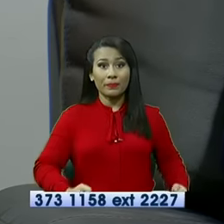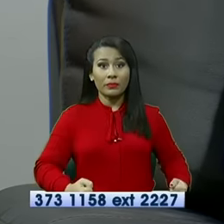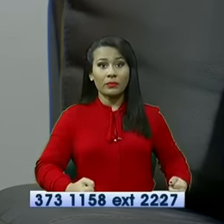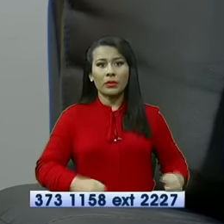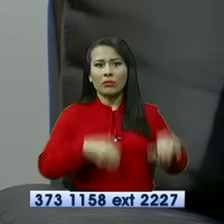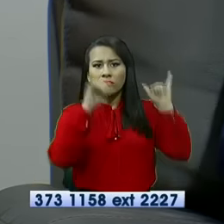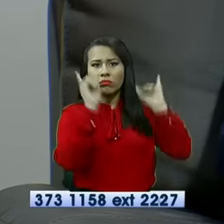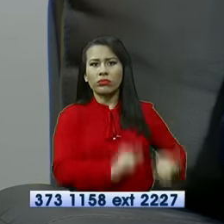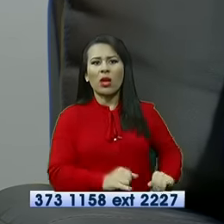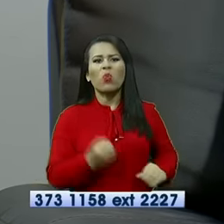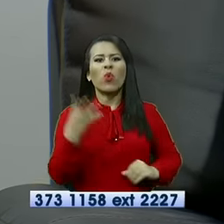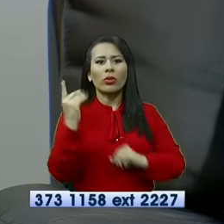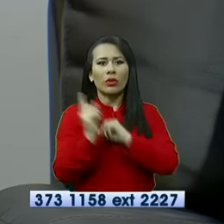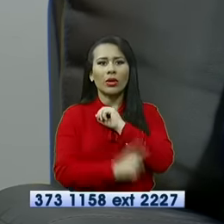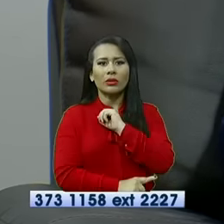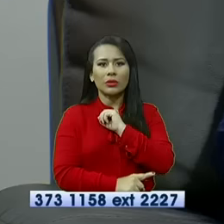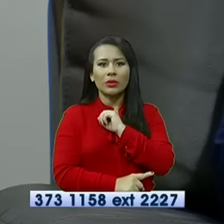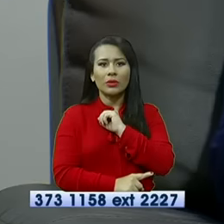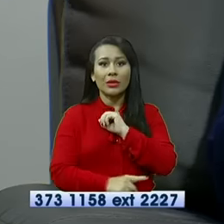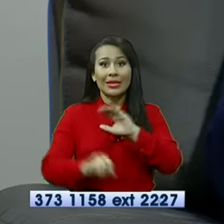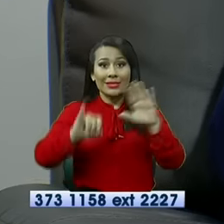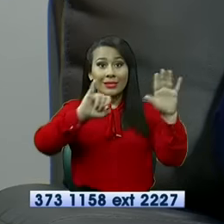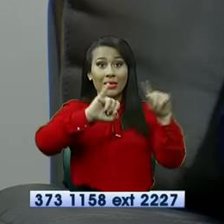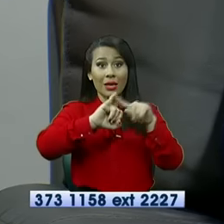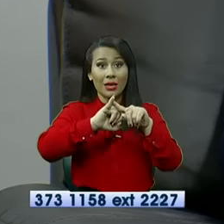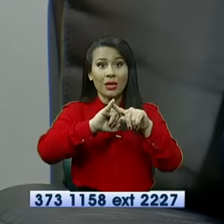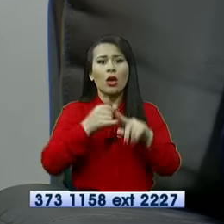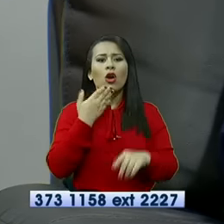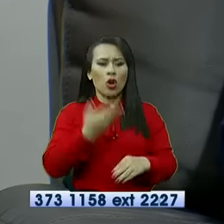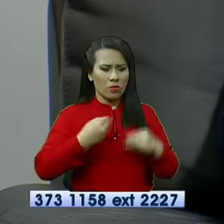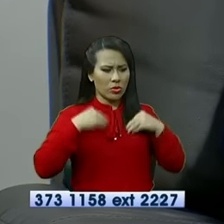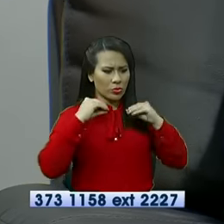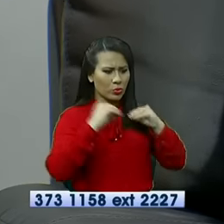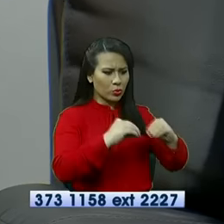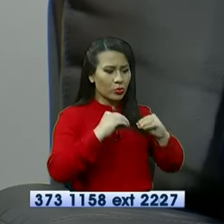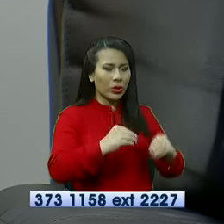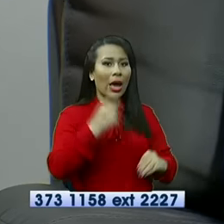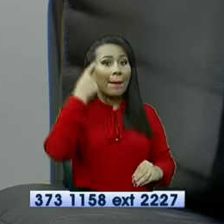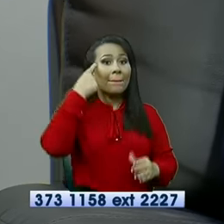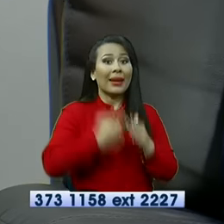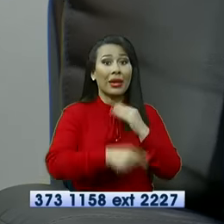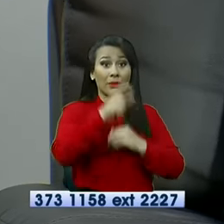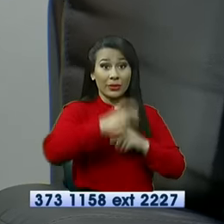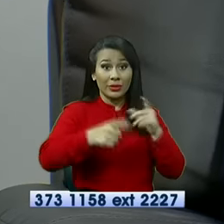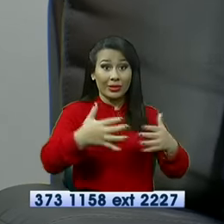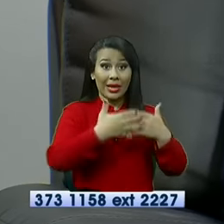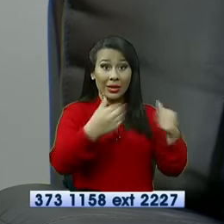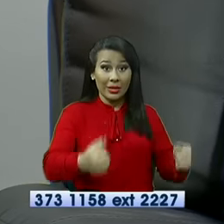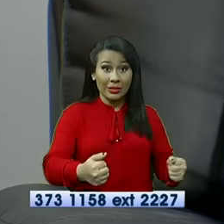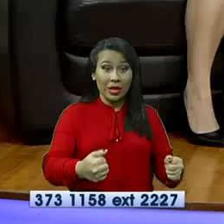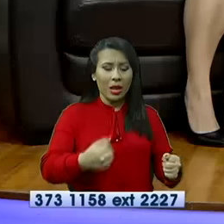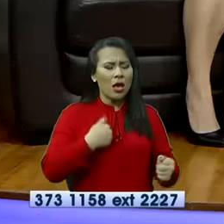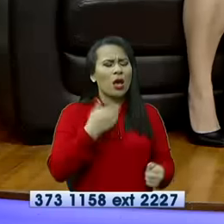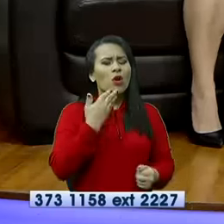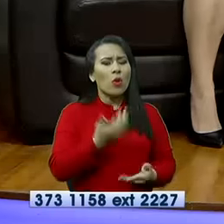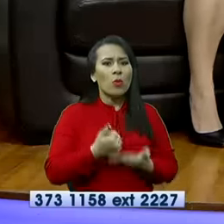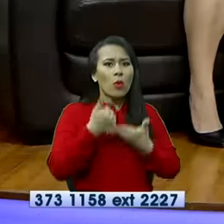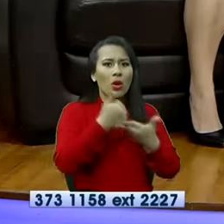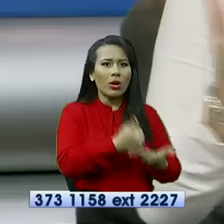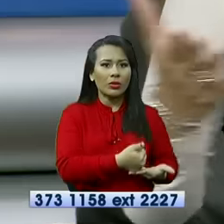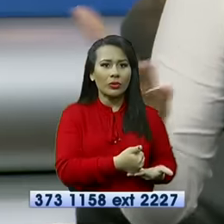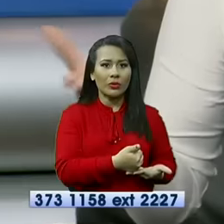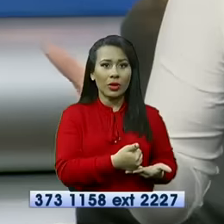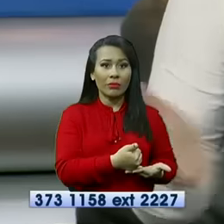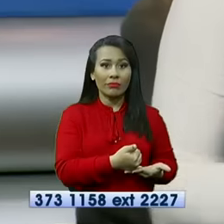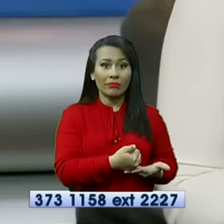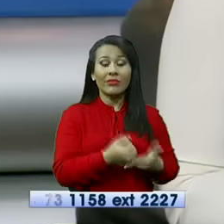prisiones y sexto la rehabilitación para los que han sido detenidos y condenados doctor Álvarez esta